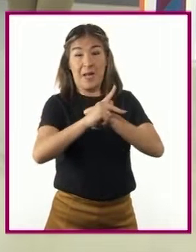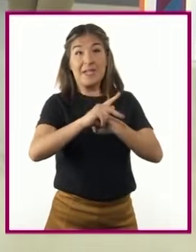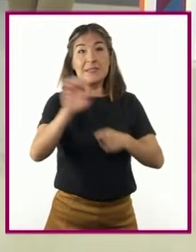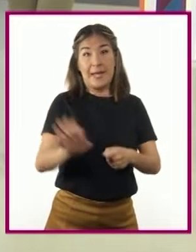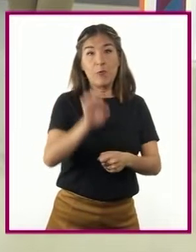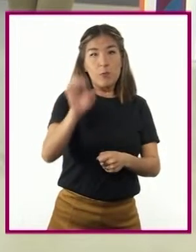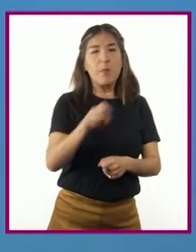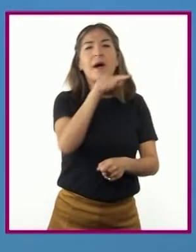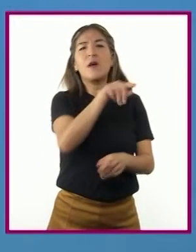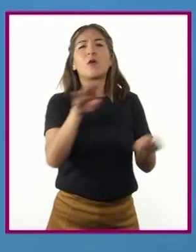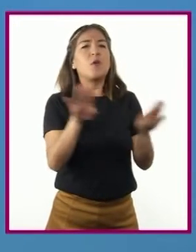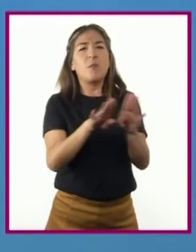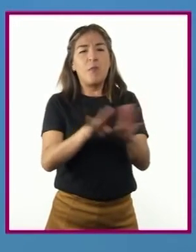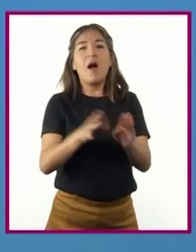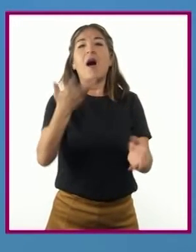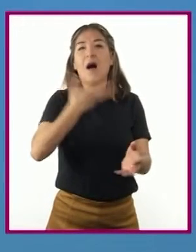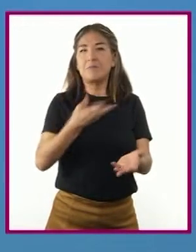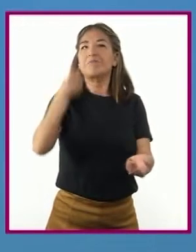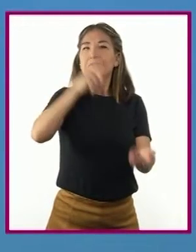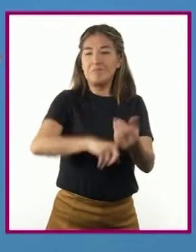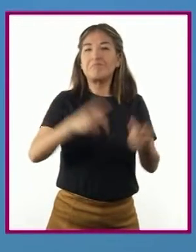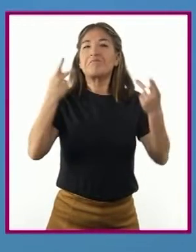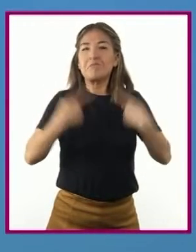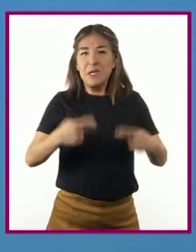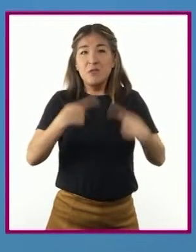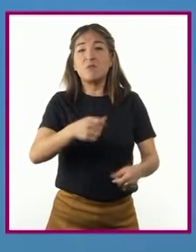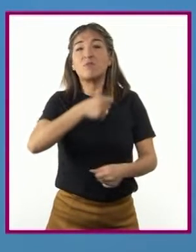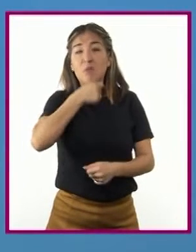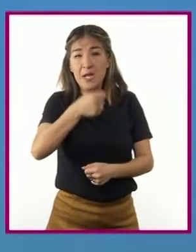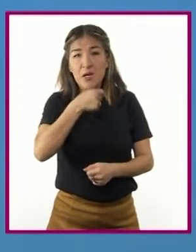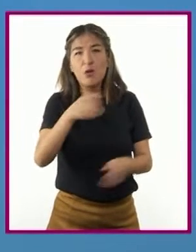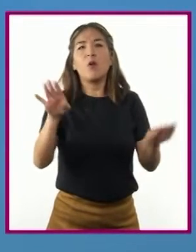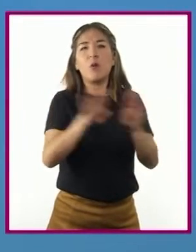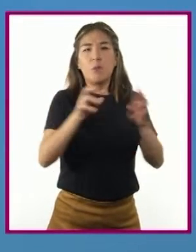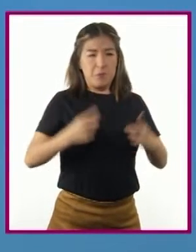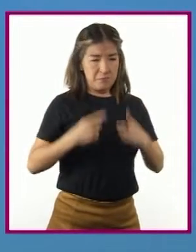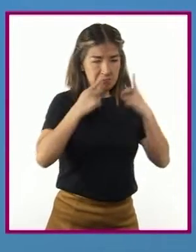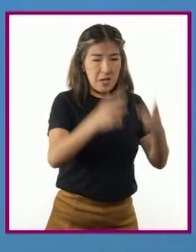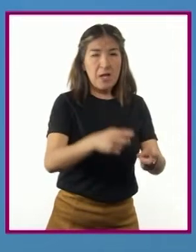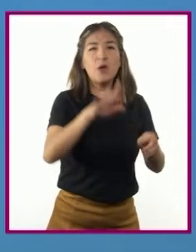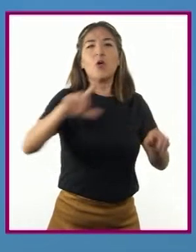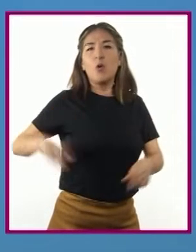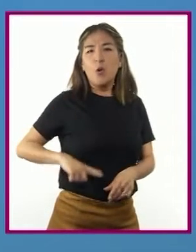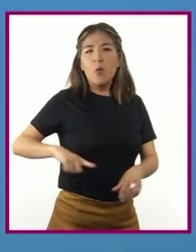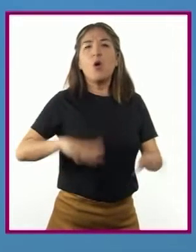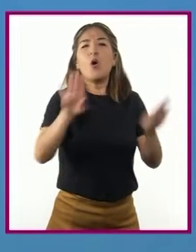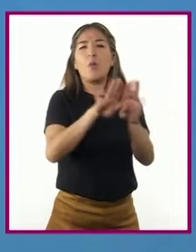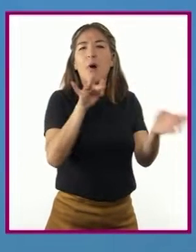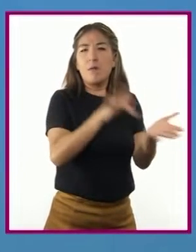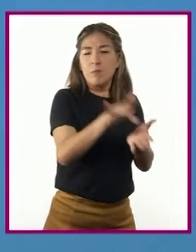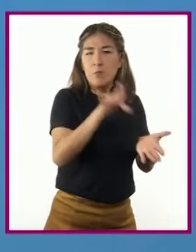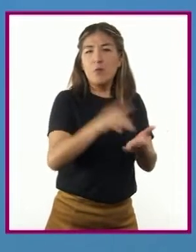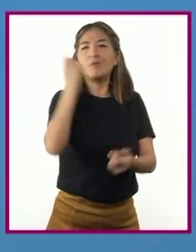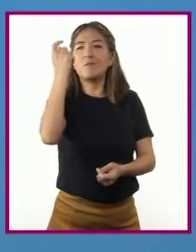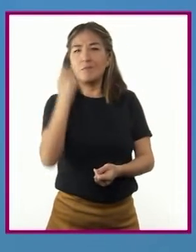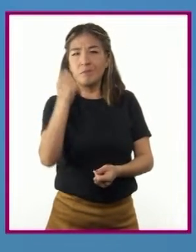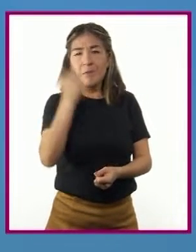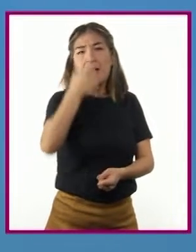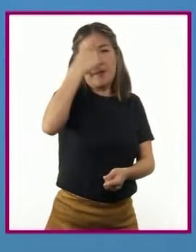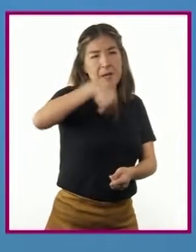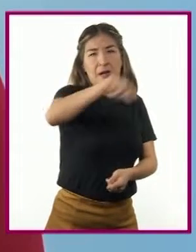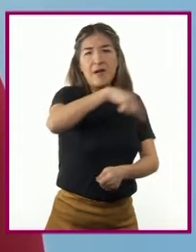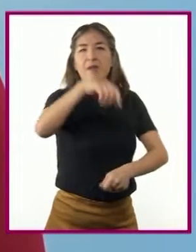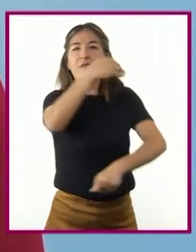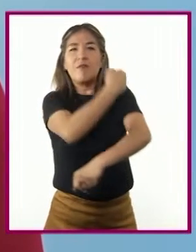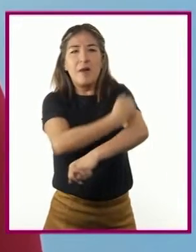cuya población ha envejecido, los gobiernos otorgan subsidios o apoyos económicos a las